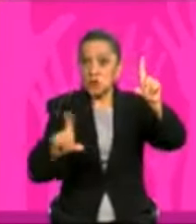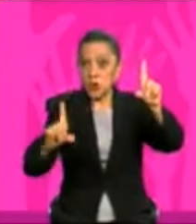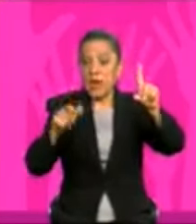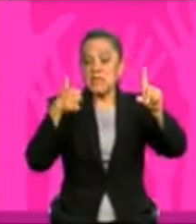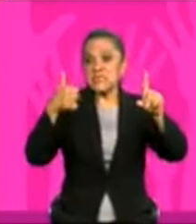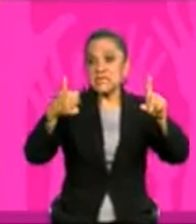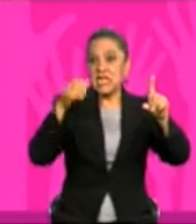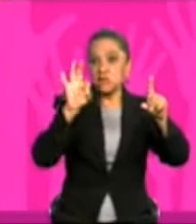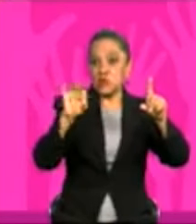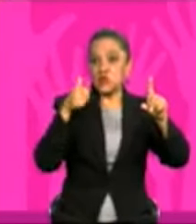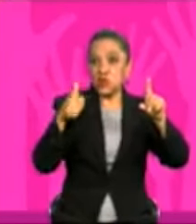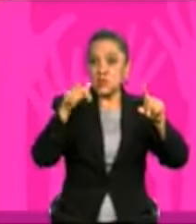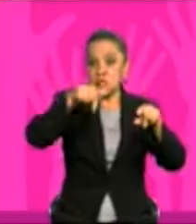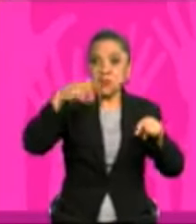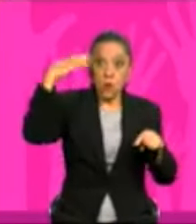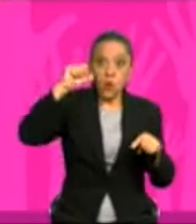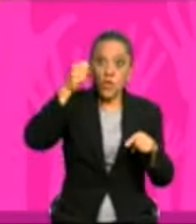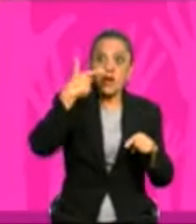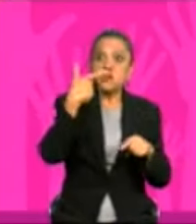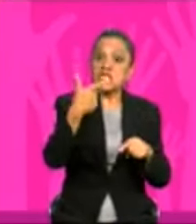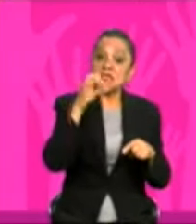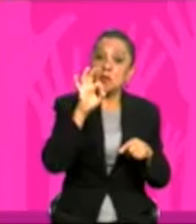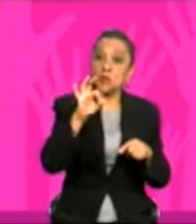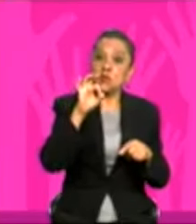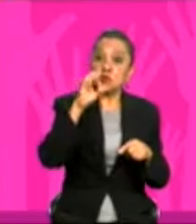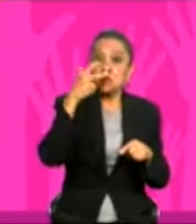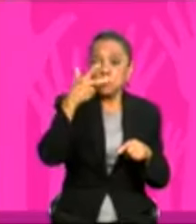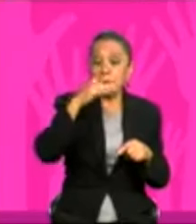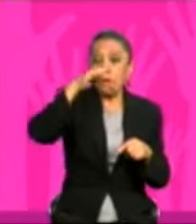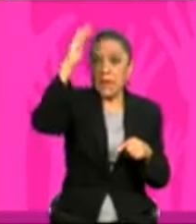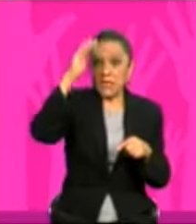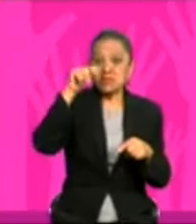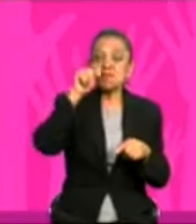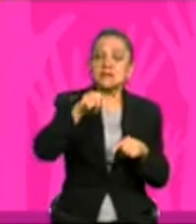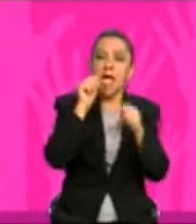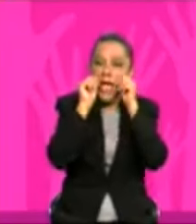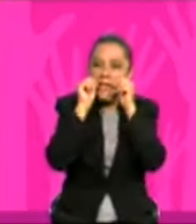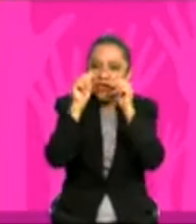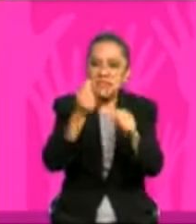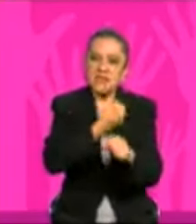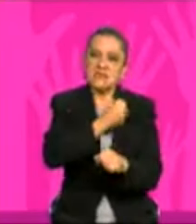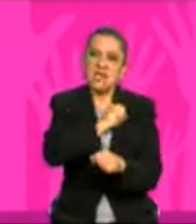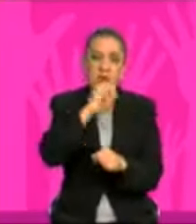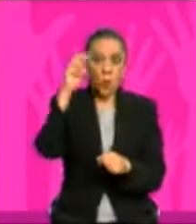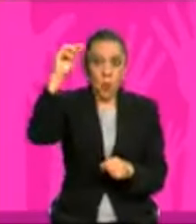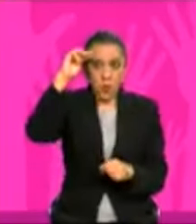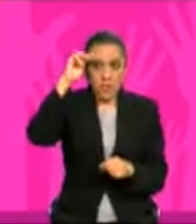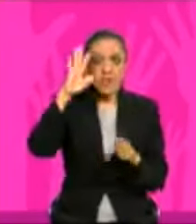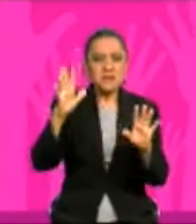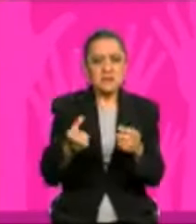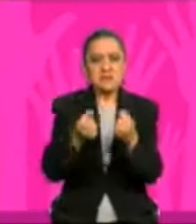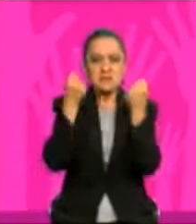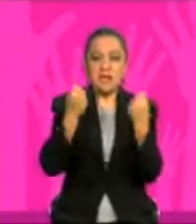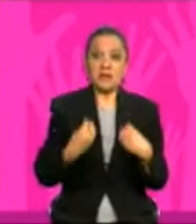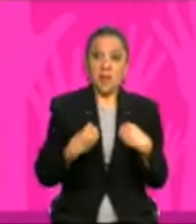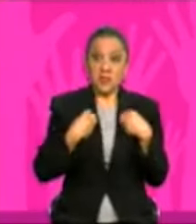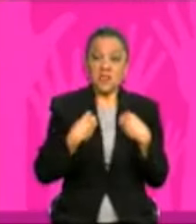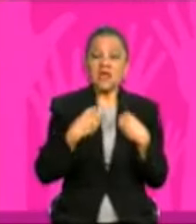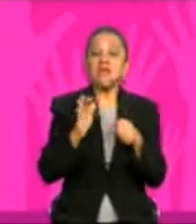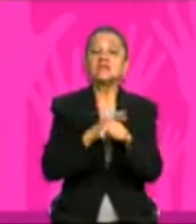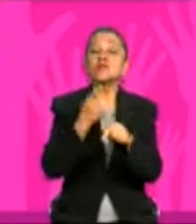6.6. Atender la salud mental salva vidas. Sin embargo, sigue siendo un tabú que vamos